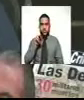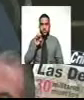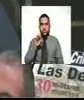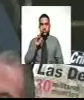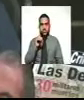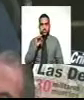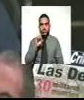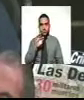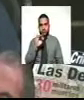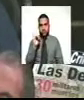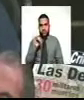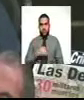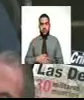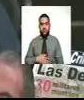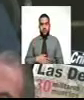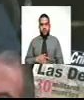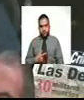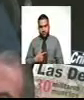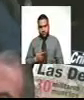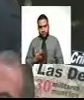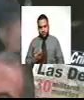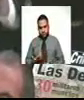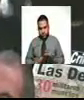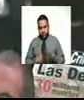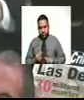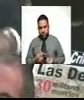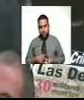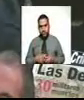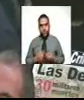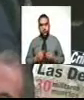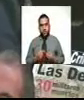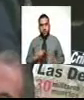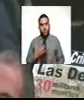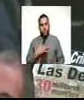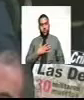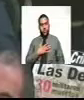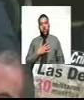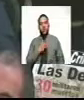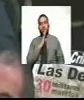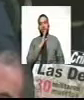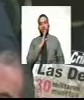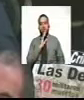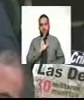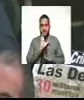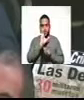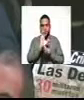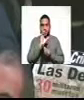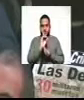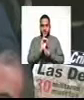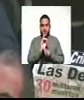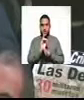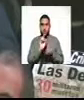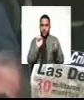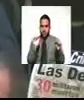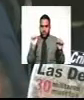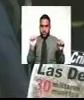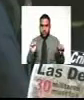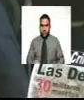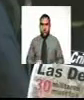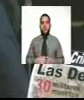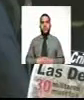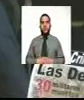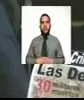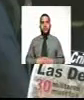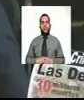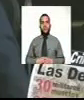Y haberlo recuperado en muchas partes nos dio la oportunidad al Centro Democrático de tener